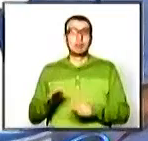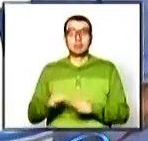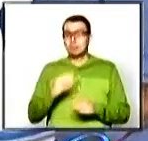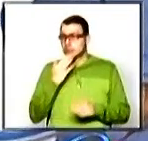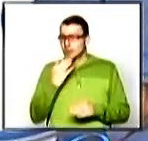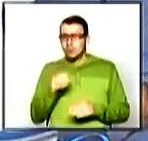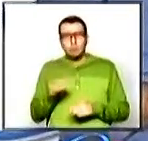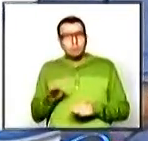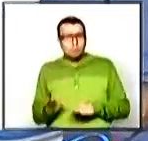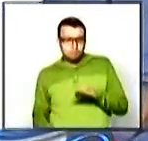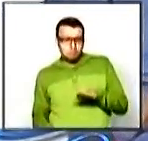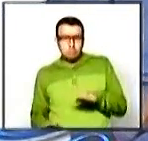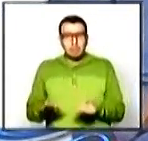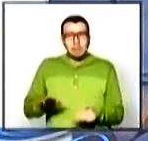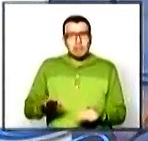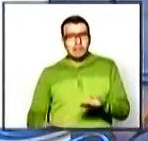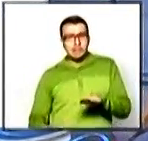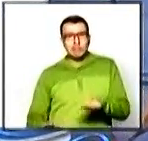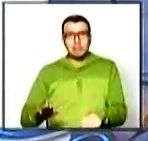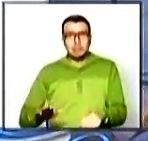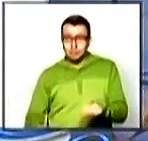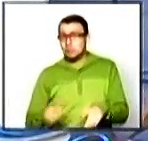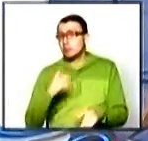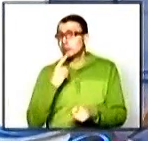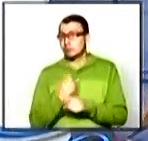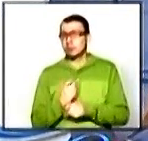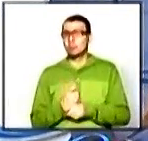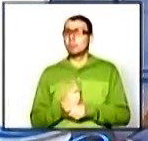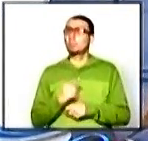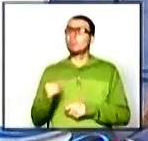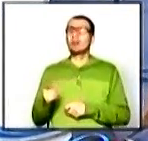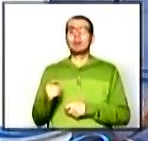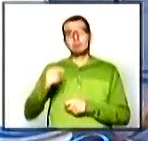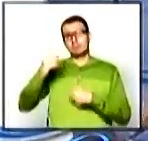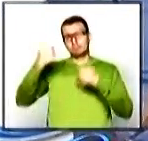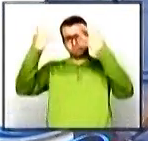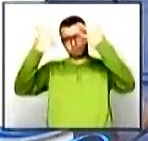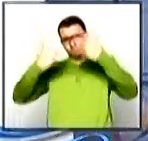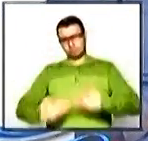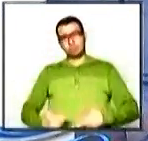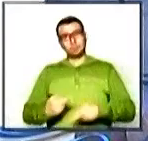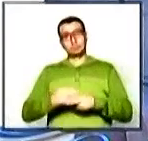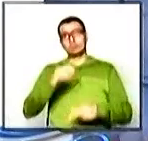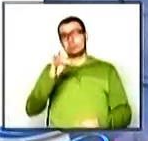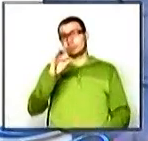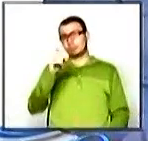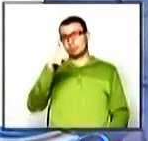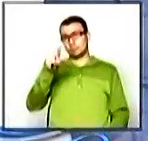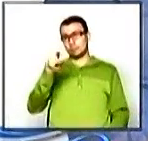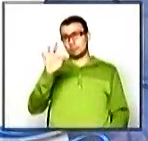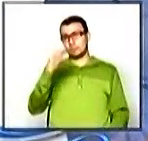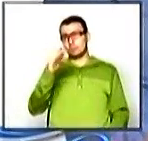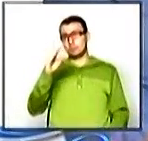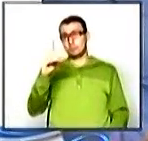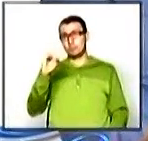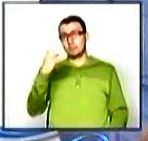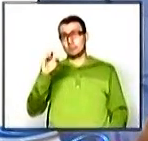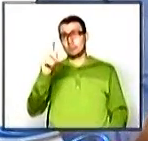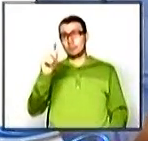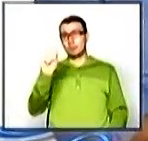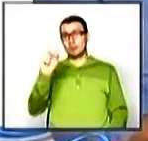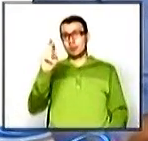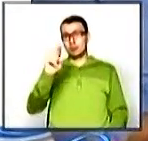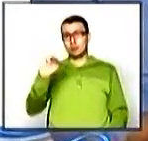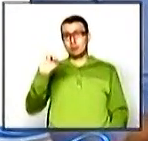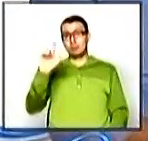grave. Existe una radiografía que se llama test de Farril que nos determina la diferencia